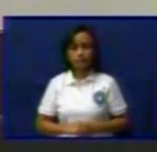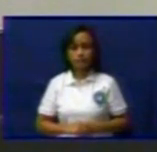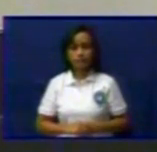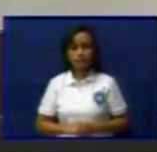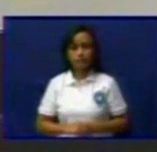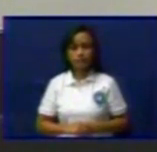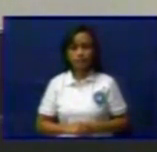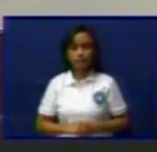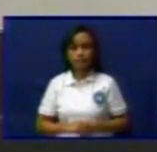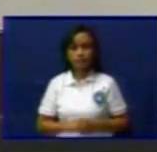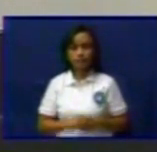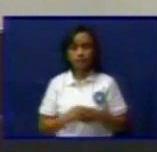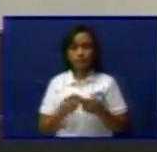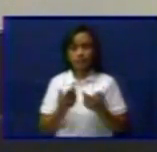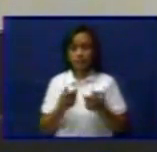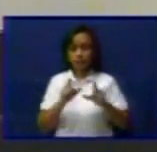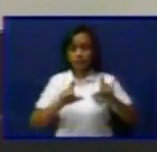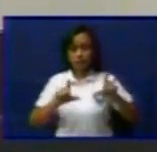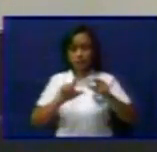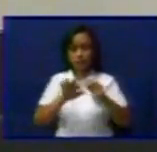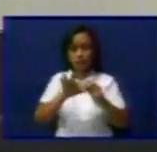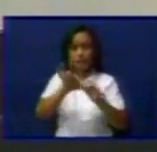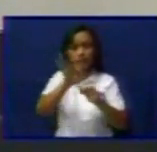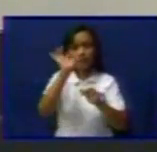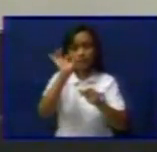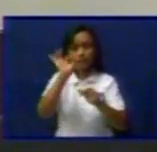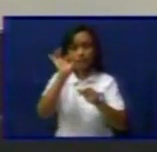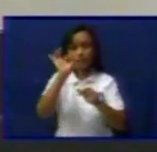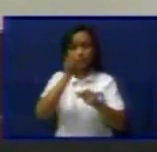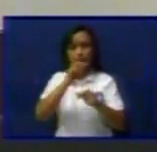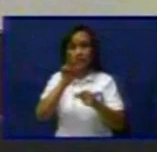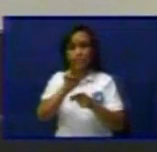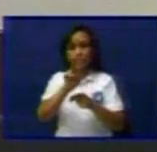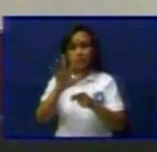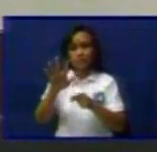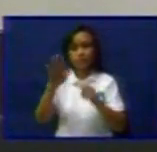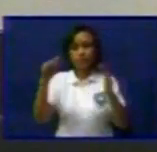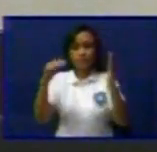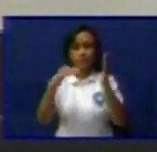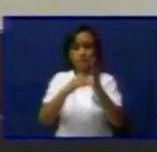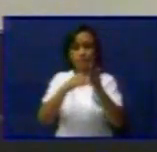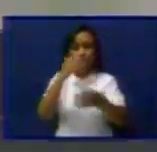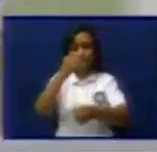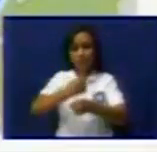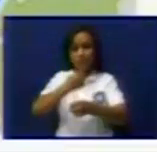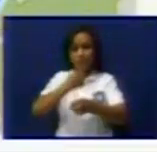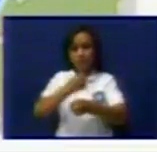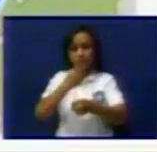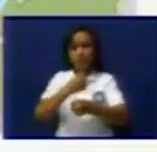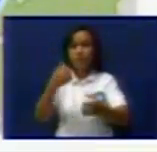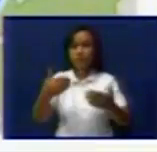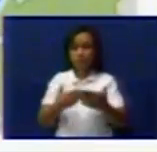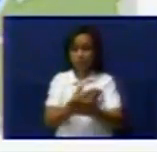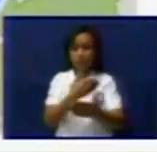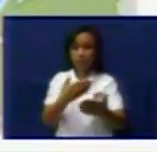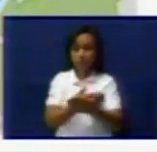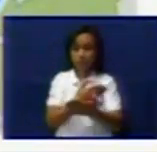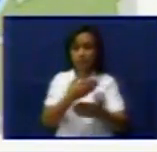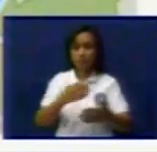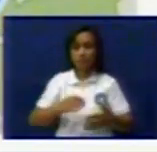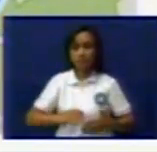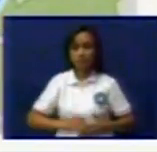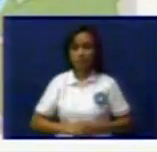25.000 millones de dólares. Y la zona de oficinas financieras ofrecerá 25.000 puestos de trabajo.